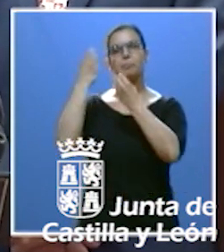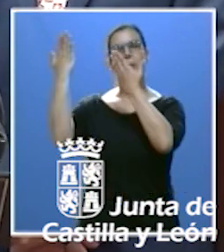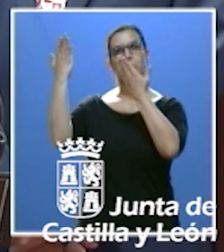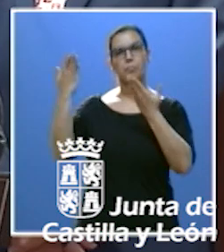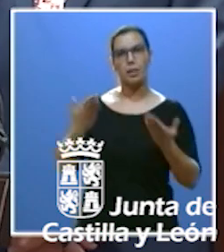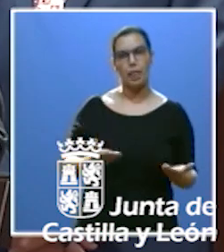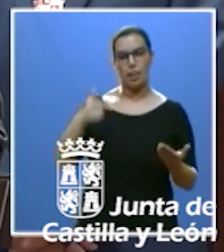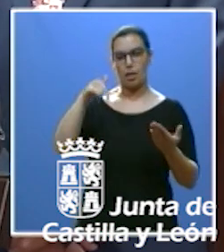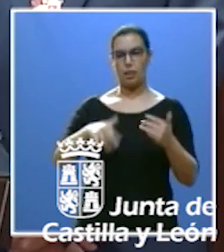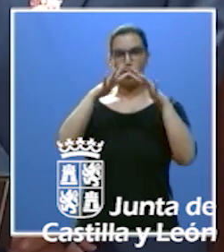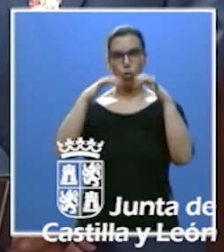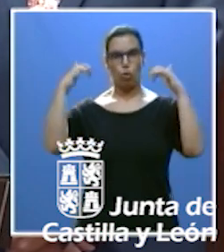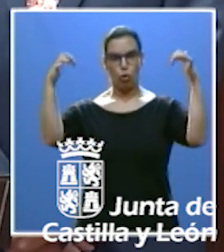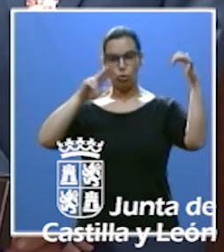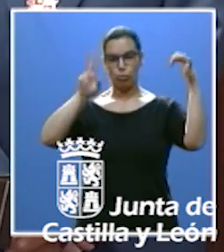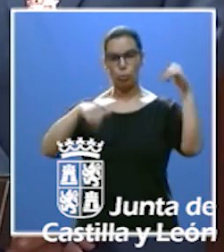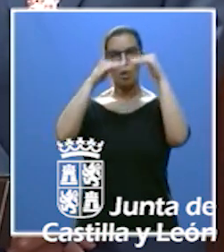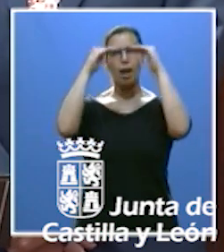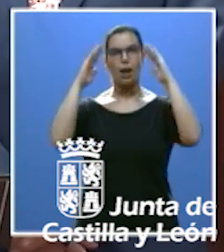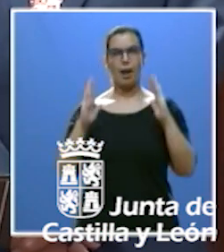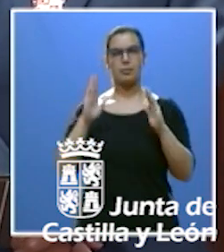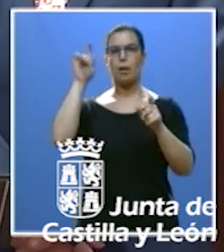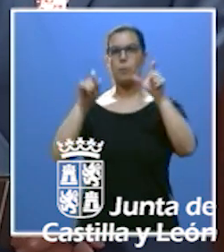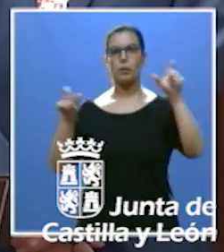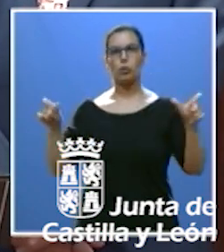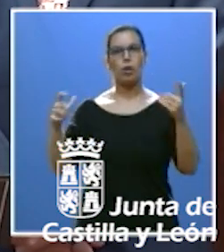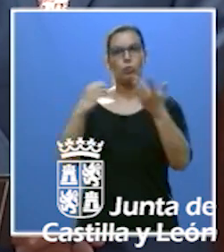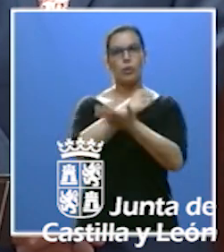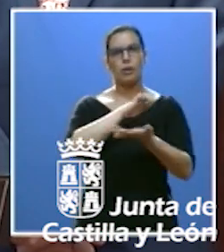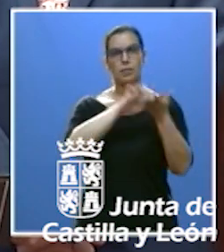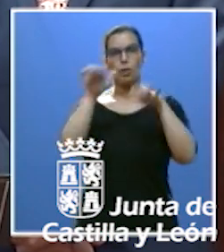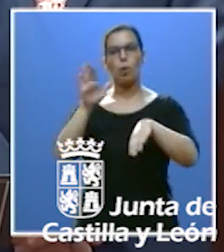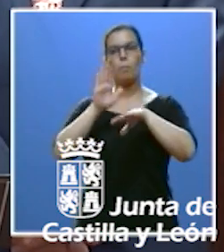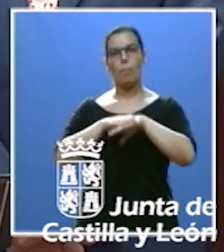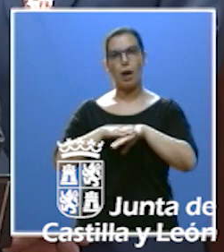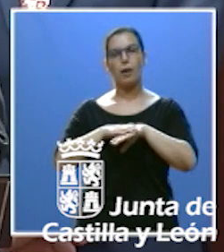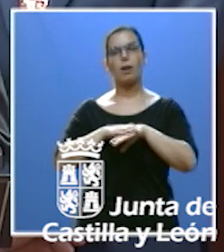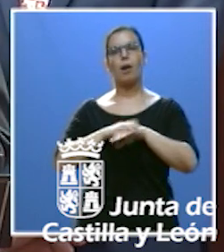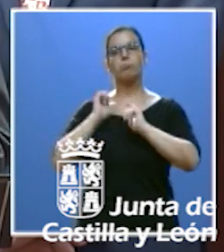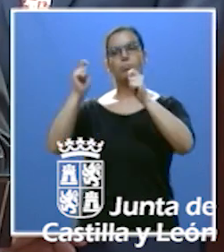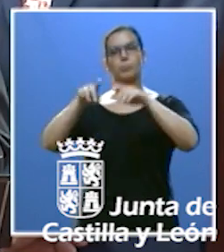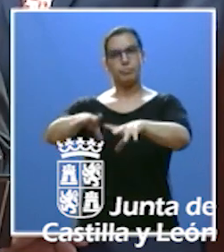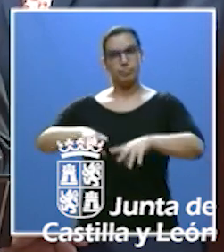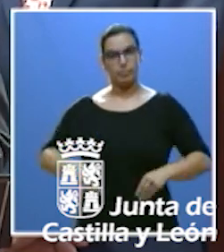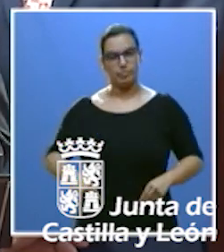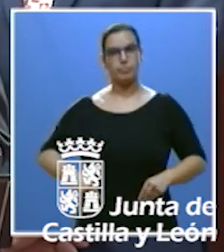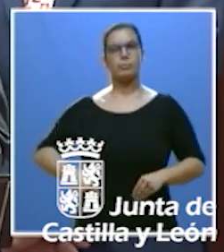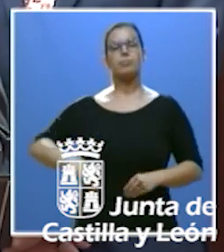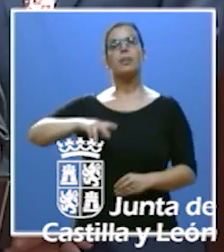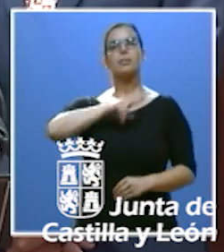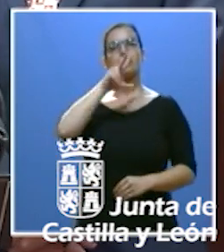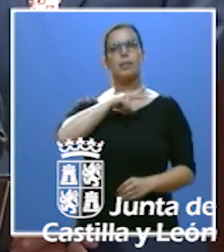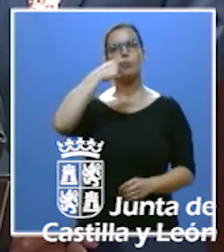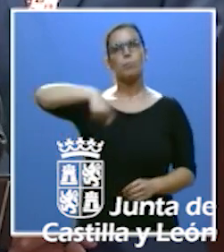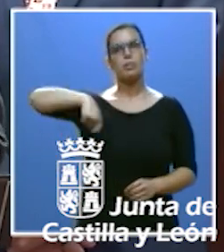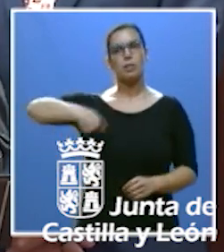estas Cortes, la casa de todos los castellanos y leoneses, para la toma de posesión del excelentísimo presidente de la Junta de Castilla y